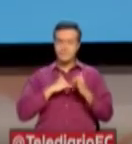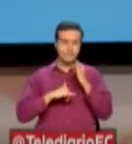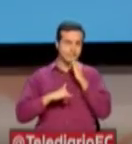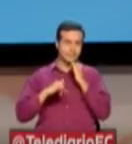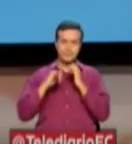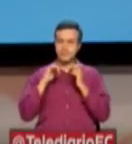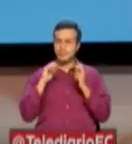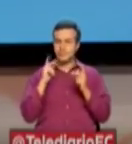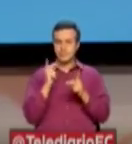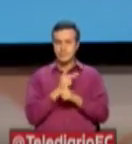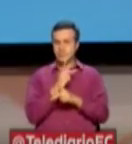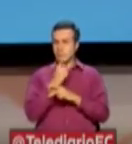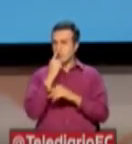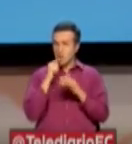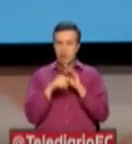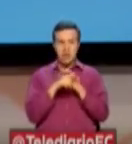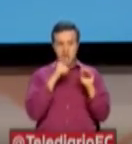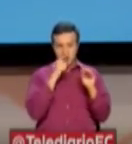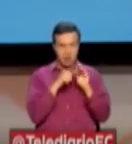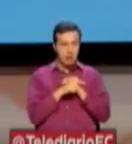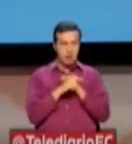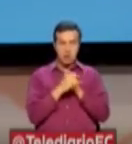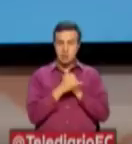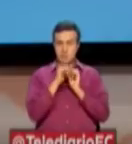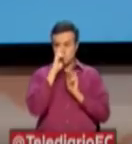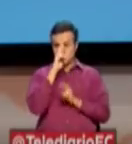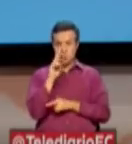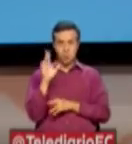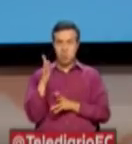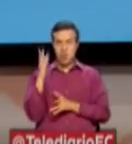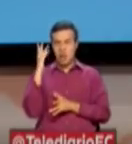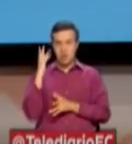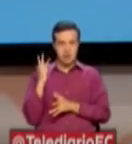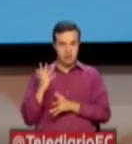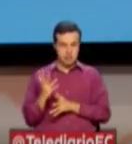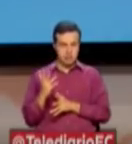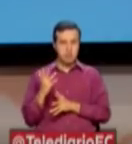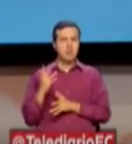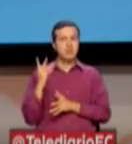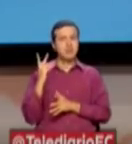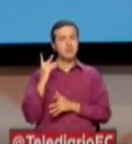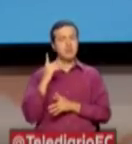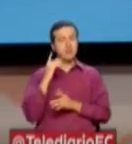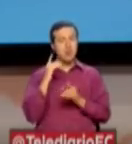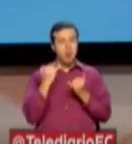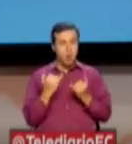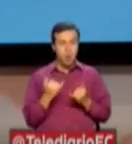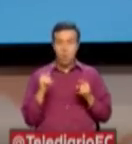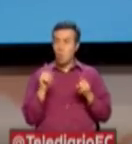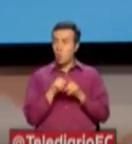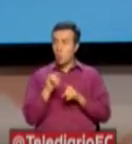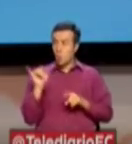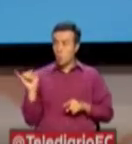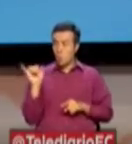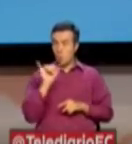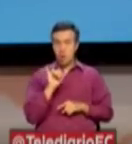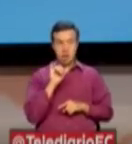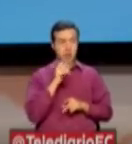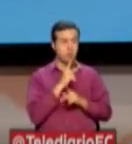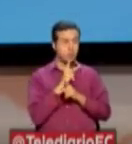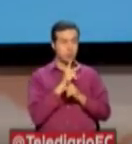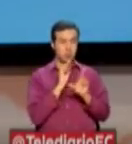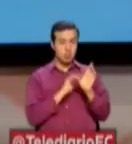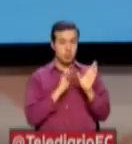en las diferentes funciones del estado el respeto a la independencia de las funciones pero tampoco es entonces correcto que hoy una entidad como el consejo